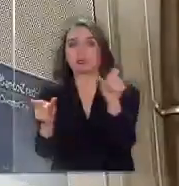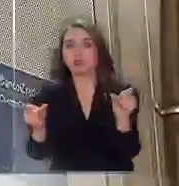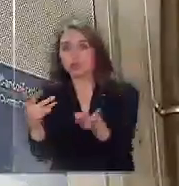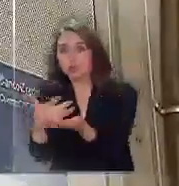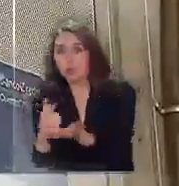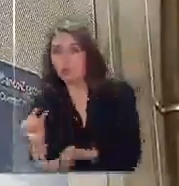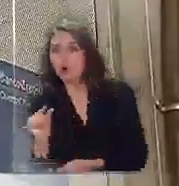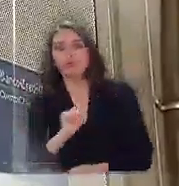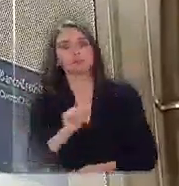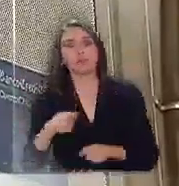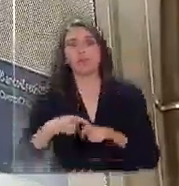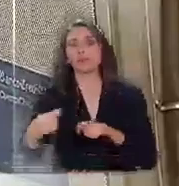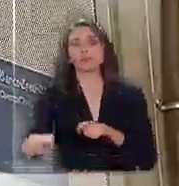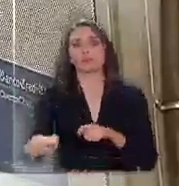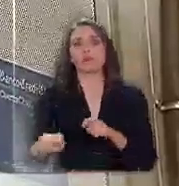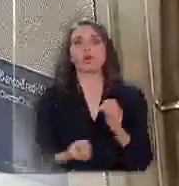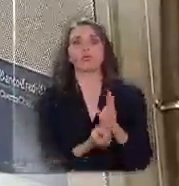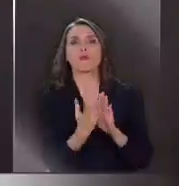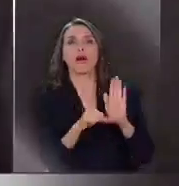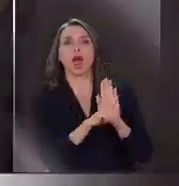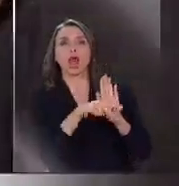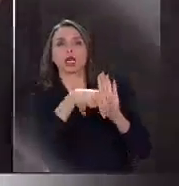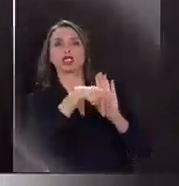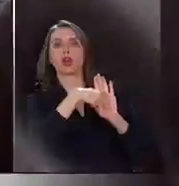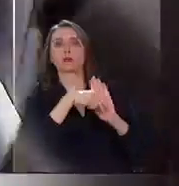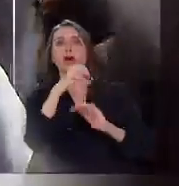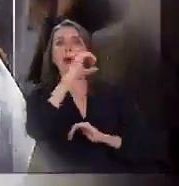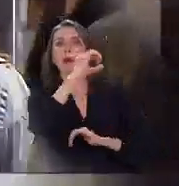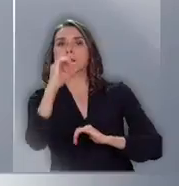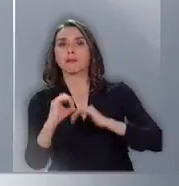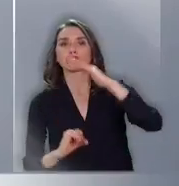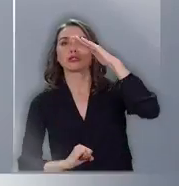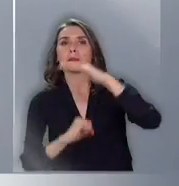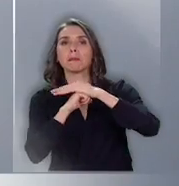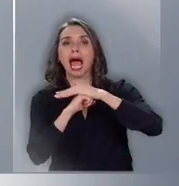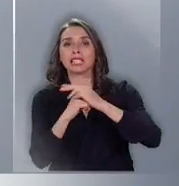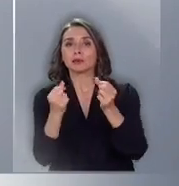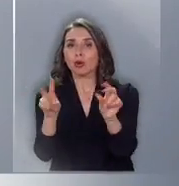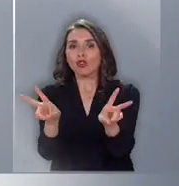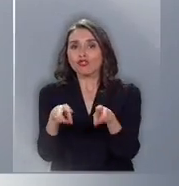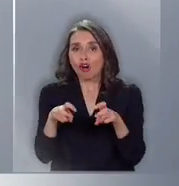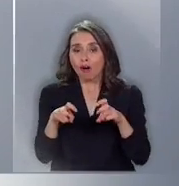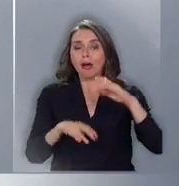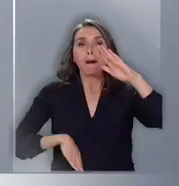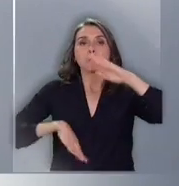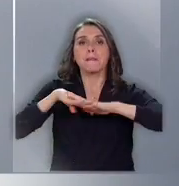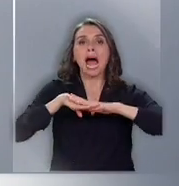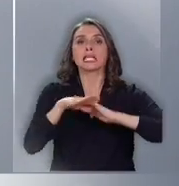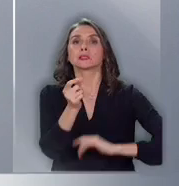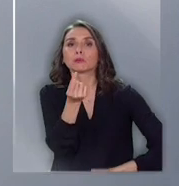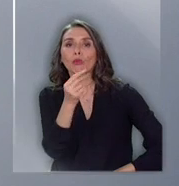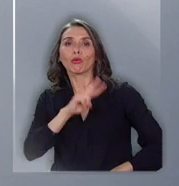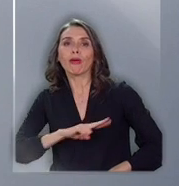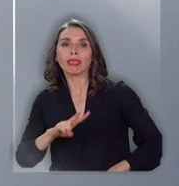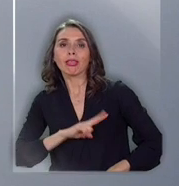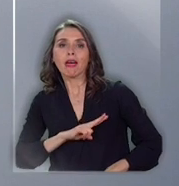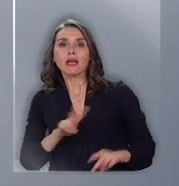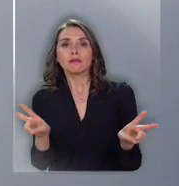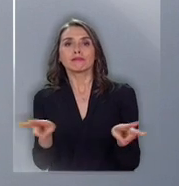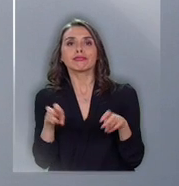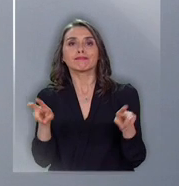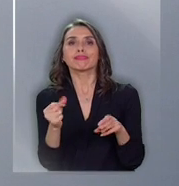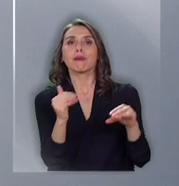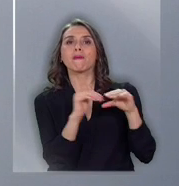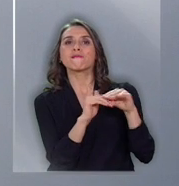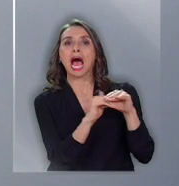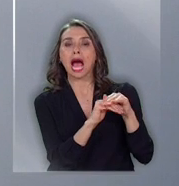ingresos por la llegada de una nueva normativa, la tasa máxima convencional. Tasa que fija el monto máximo de interés que pueden cobrar las instituciones